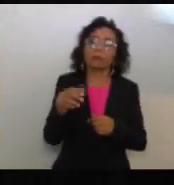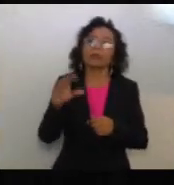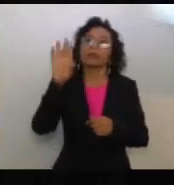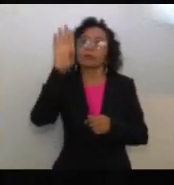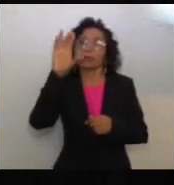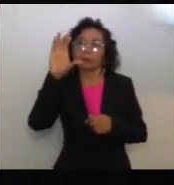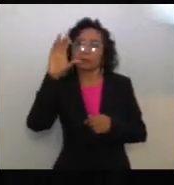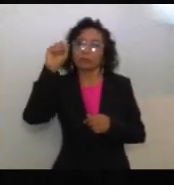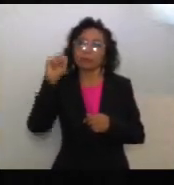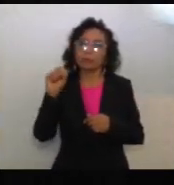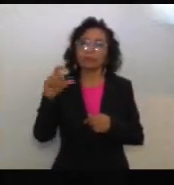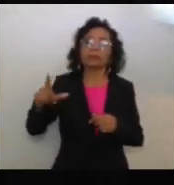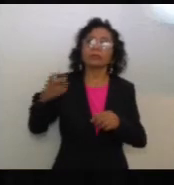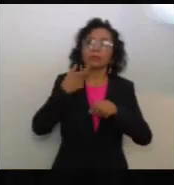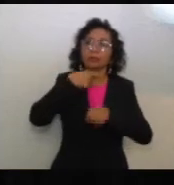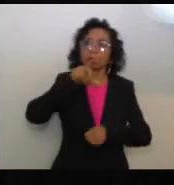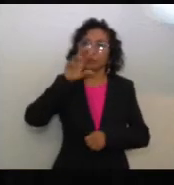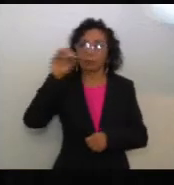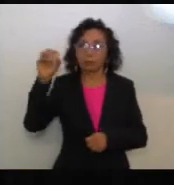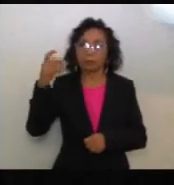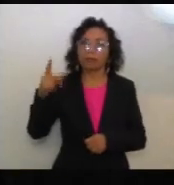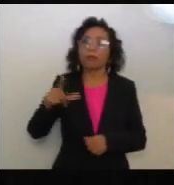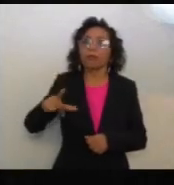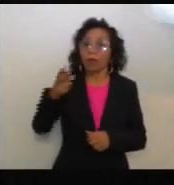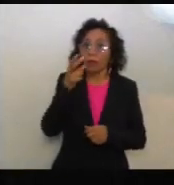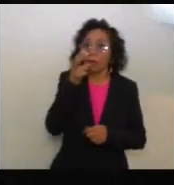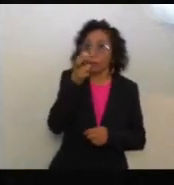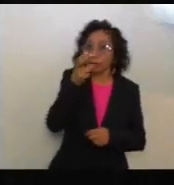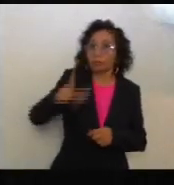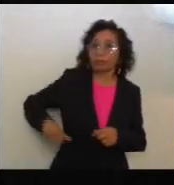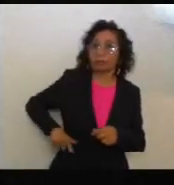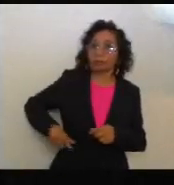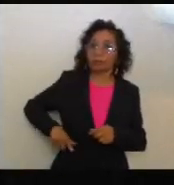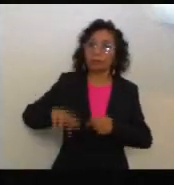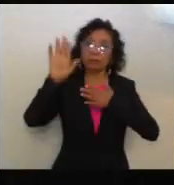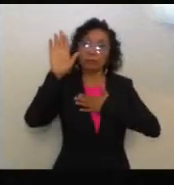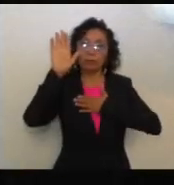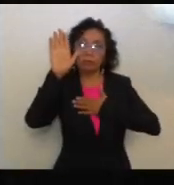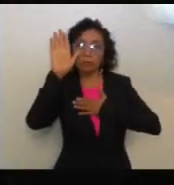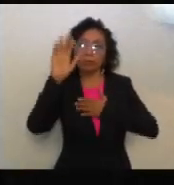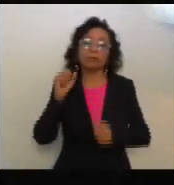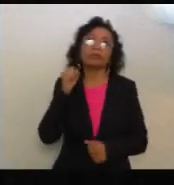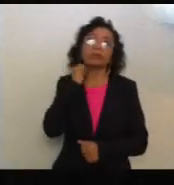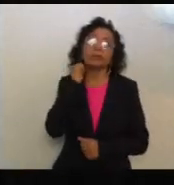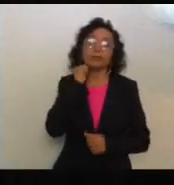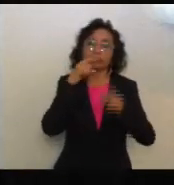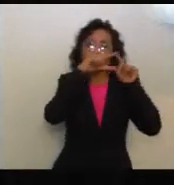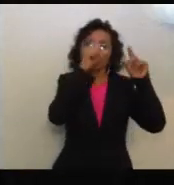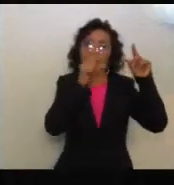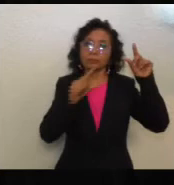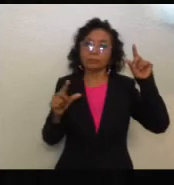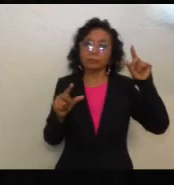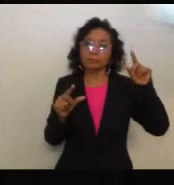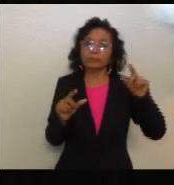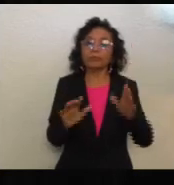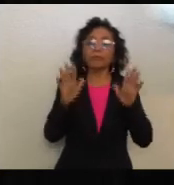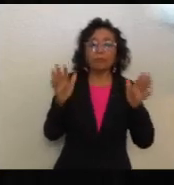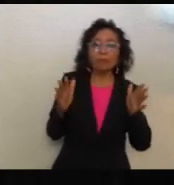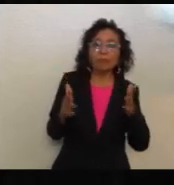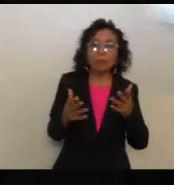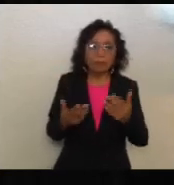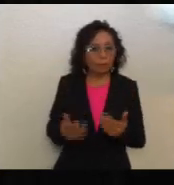Roo. Los gobernadores provisionales rendirán la protesta constitucional ante el propio senador de la República y tomarán desde luego